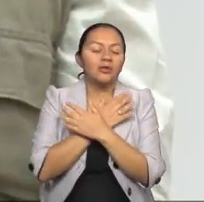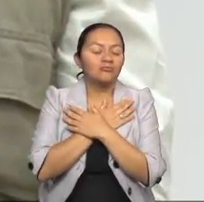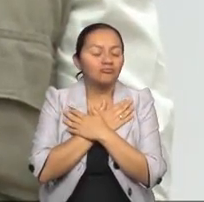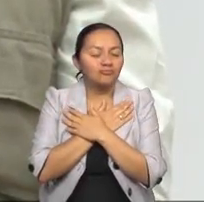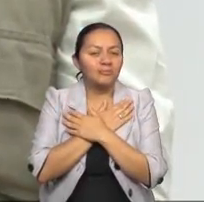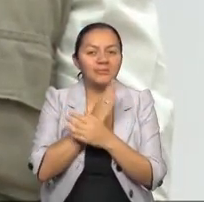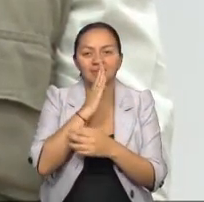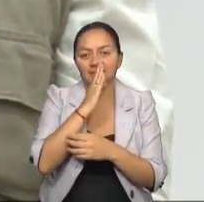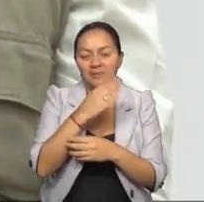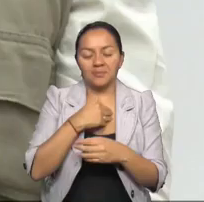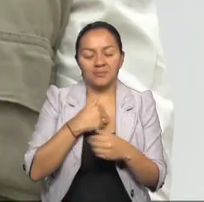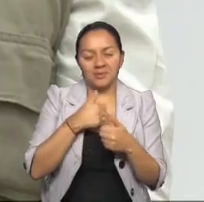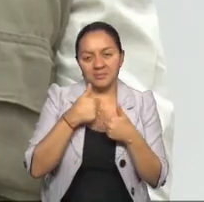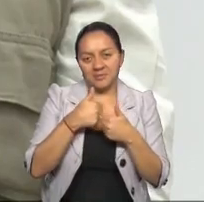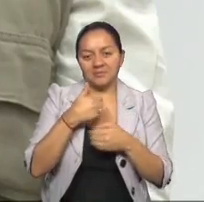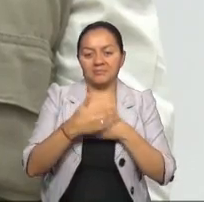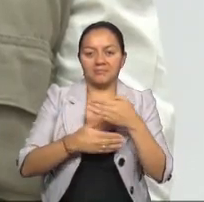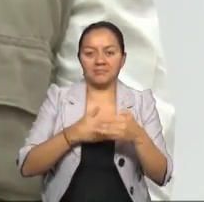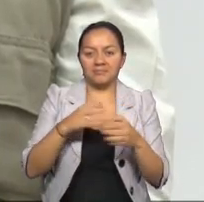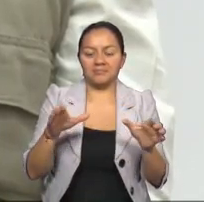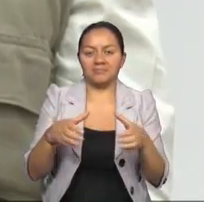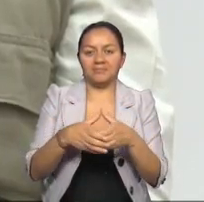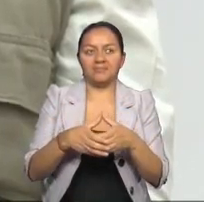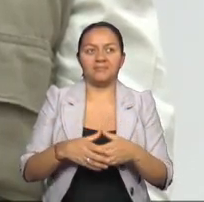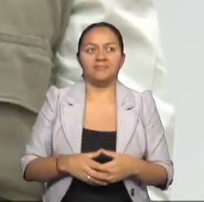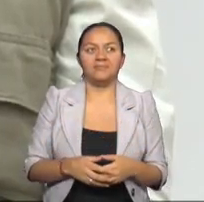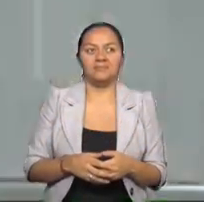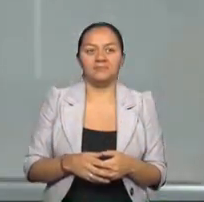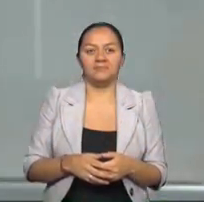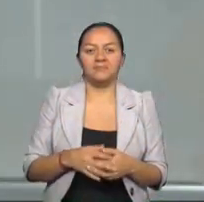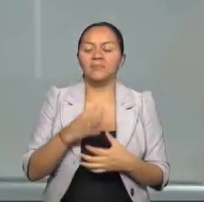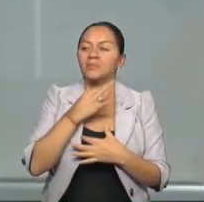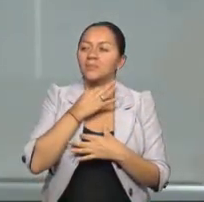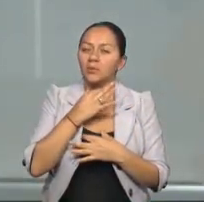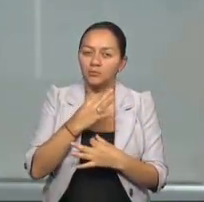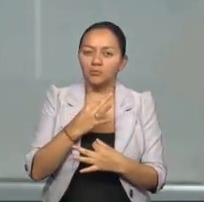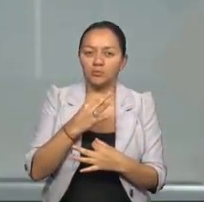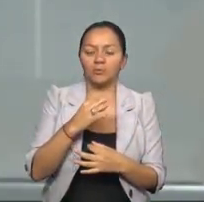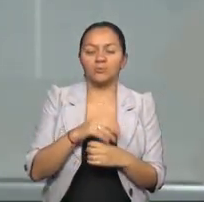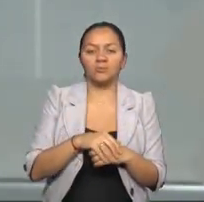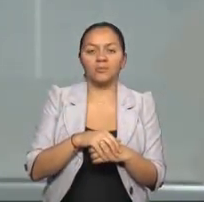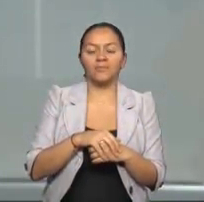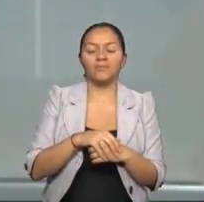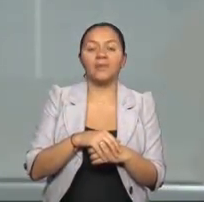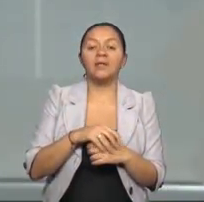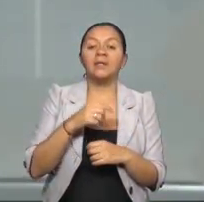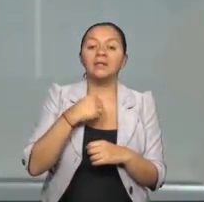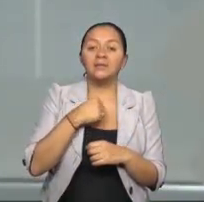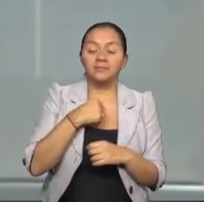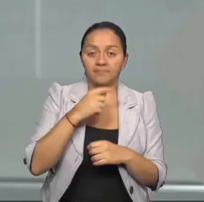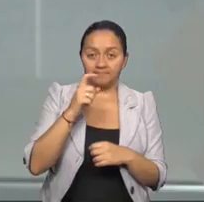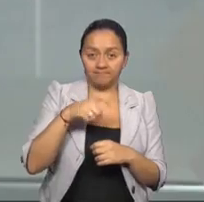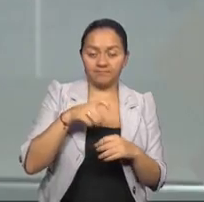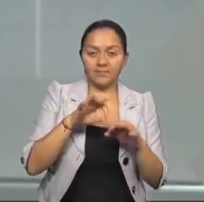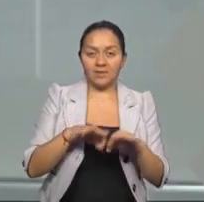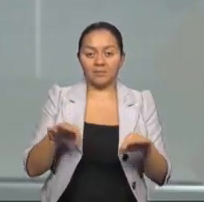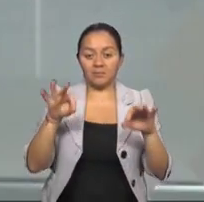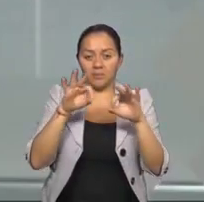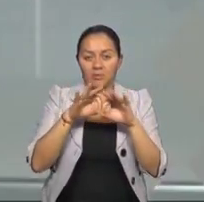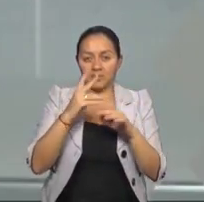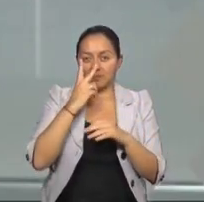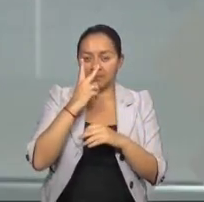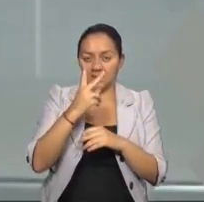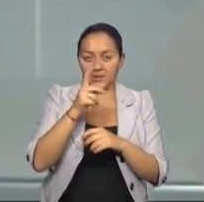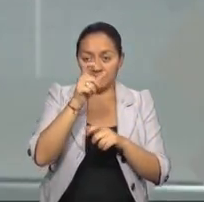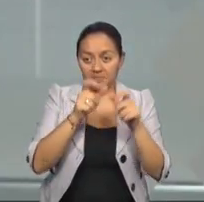encuentra uno pues en sus habitantes que gustan de la mente que importante es ver cuando una persona con discapacidad principalmente